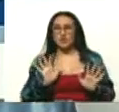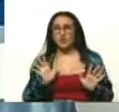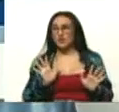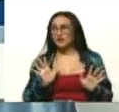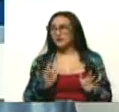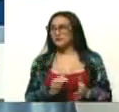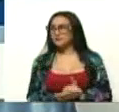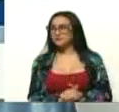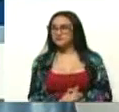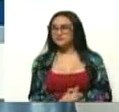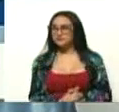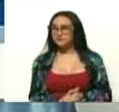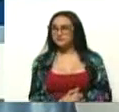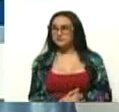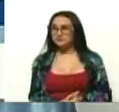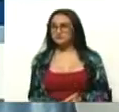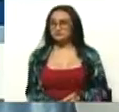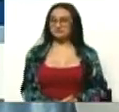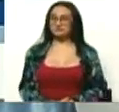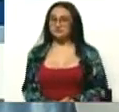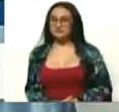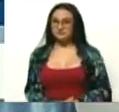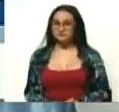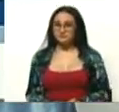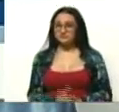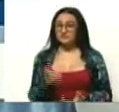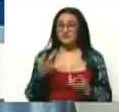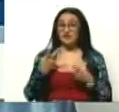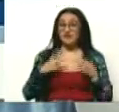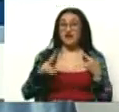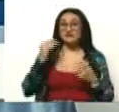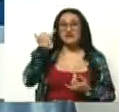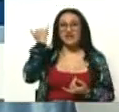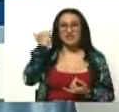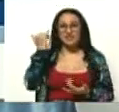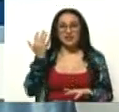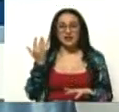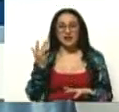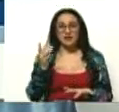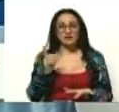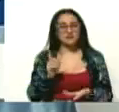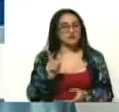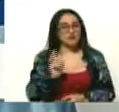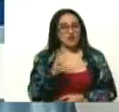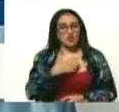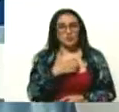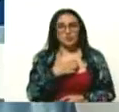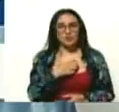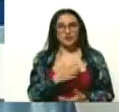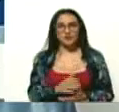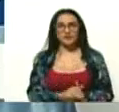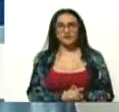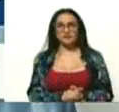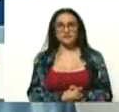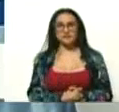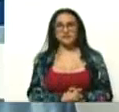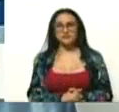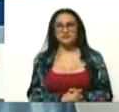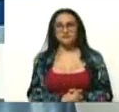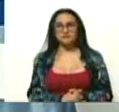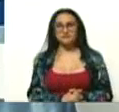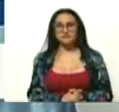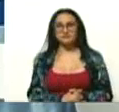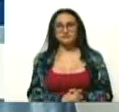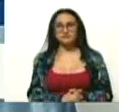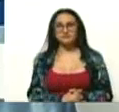escuden en una falsa ideología que es la mutación, más bien yo diría de